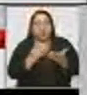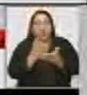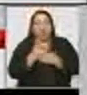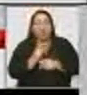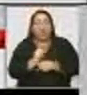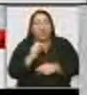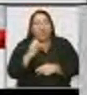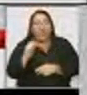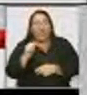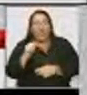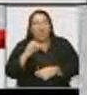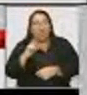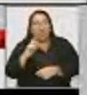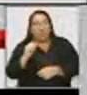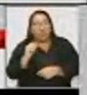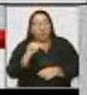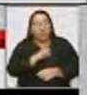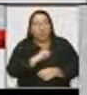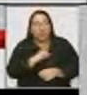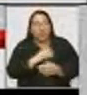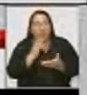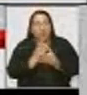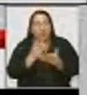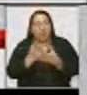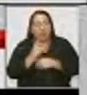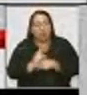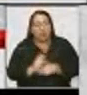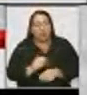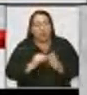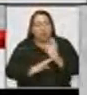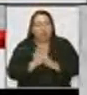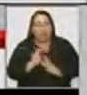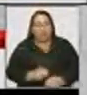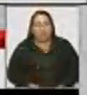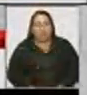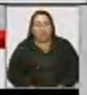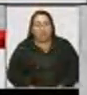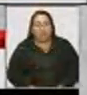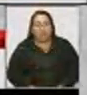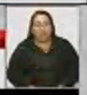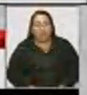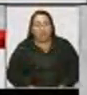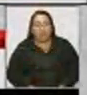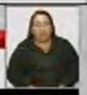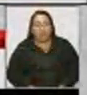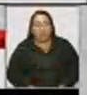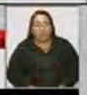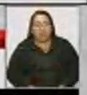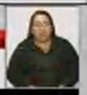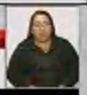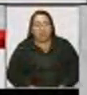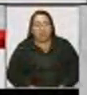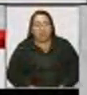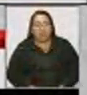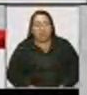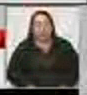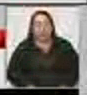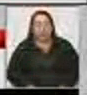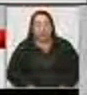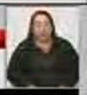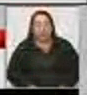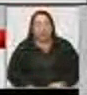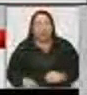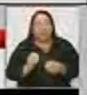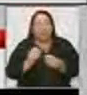de educación técnico-productiva, institutos y escuelas de educación superior a nivel nacional, habiendo muchos de estos institutos